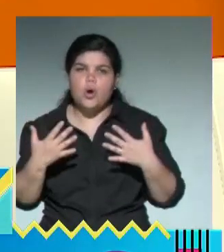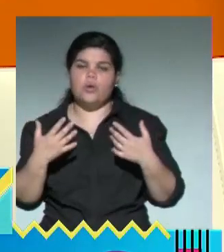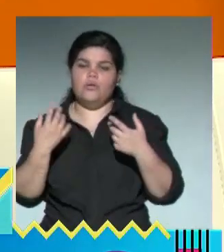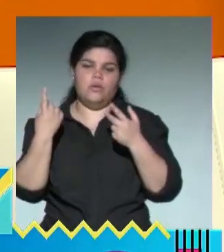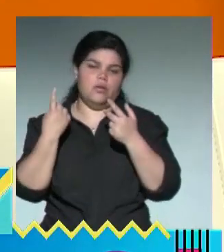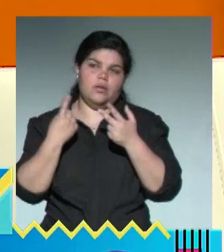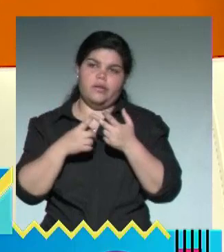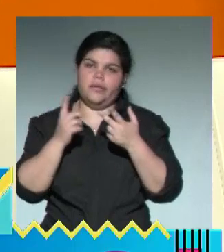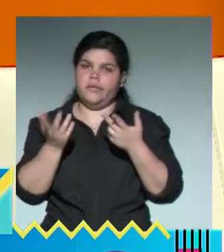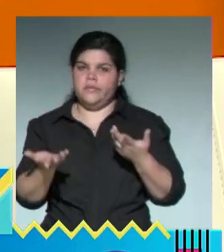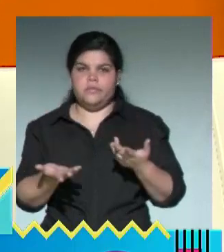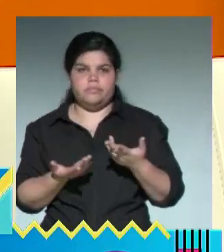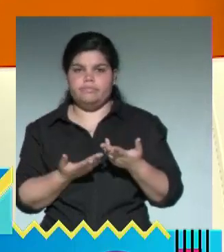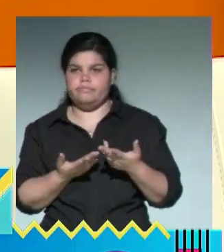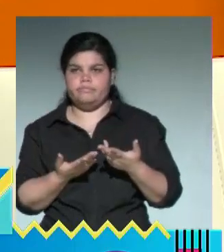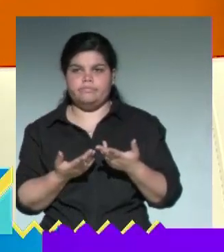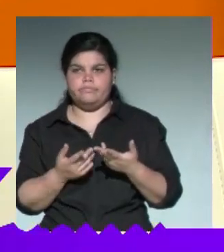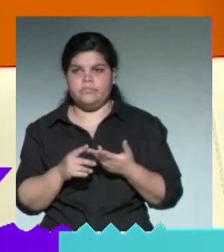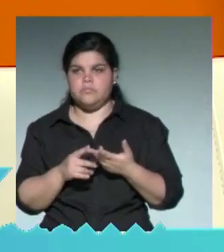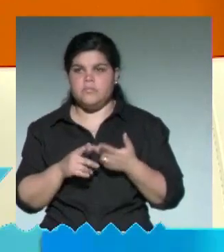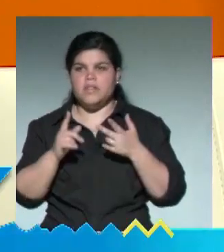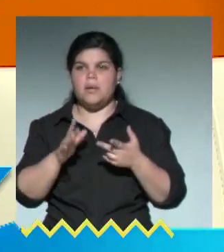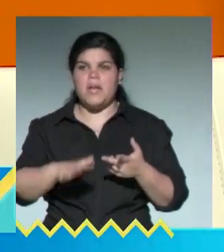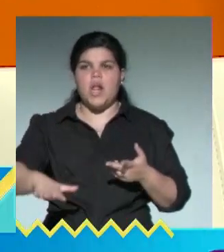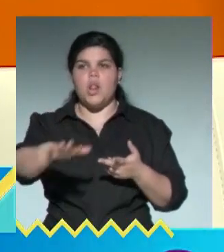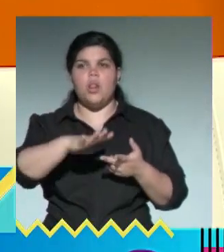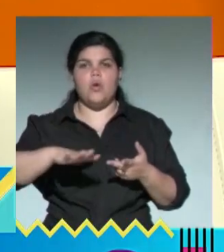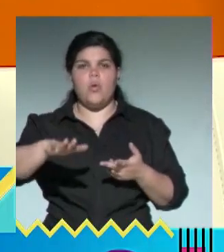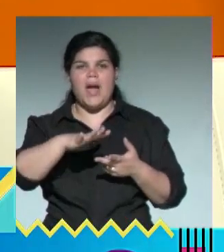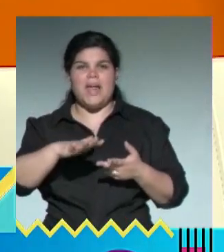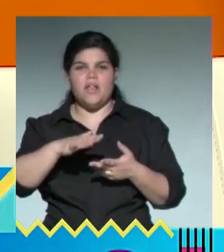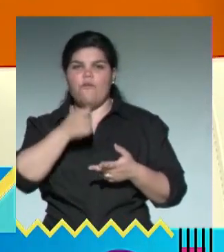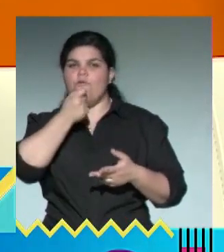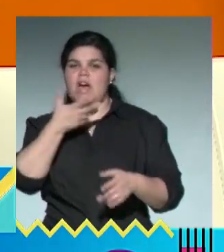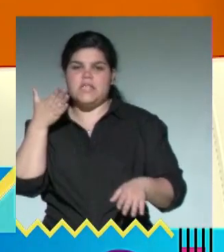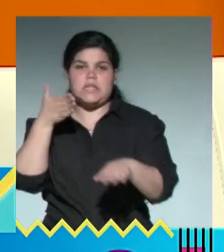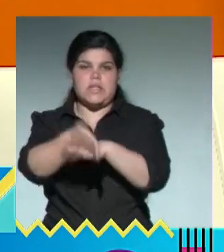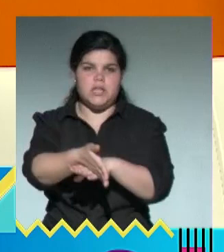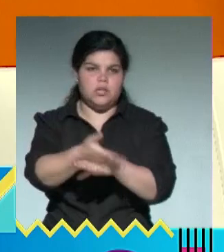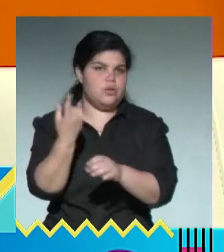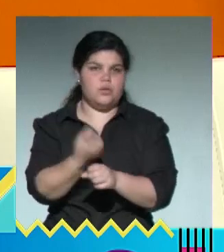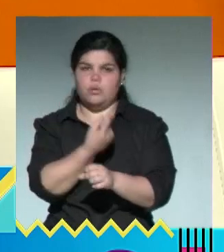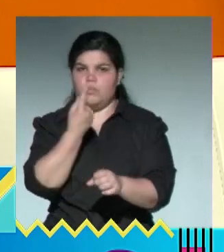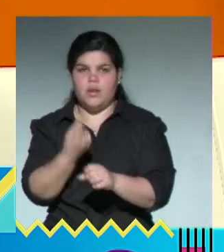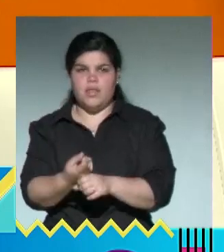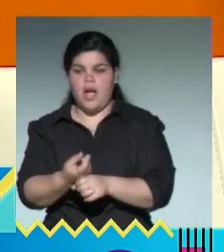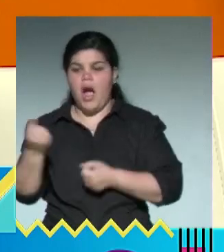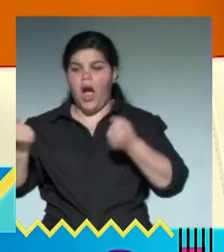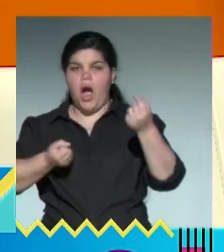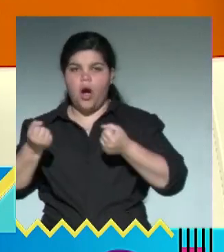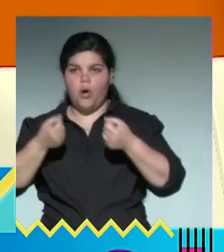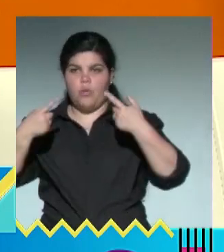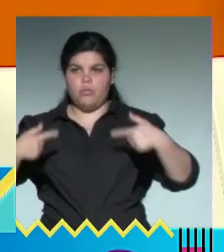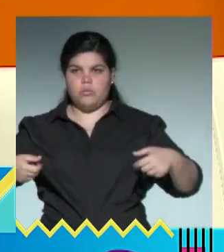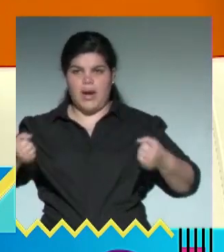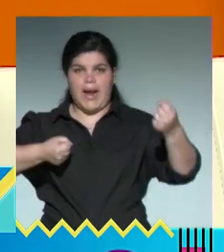tema de, en estos casos, la zona, no es muy accesible que Claro. digamos, no a todas las zonas pueden ingresar los móviles, en muchas tenés